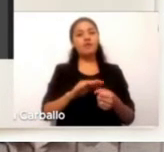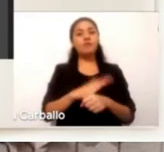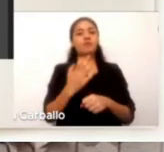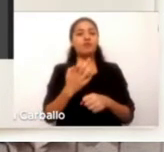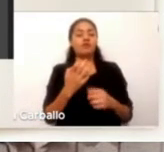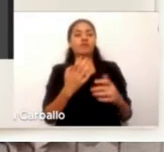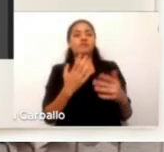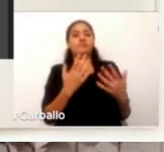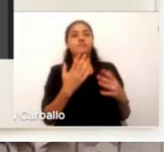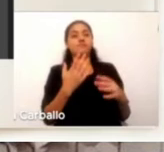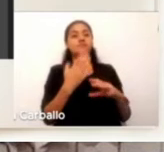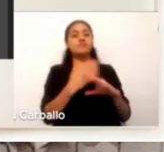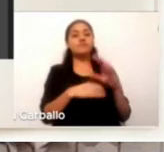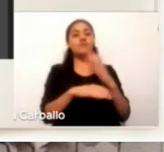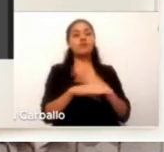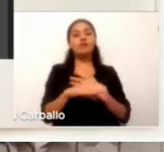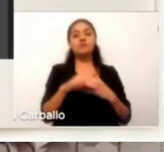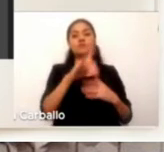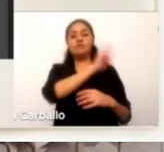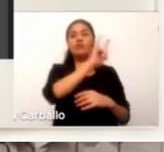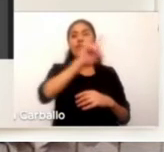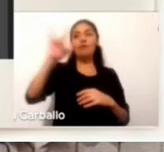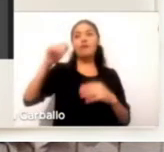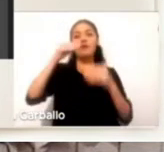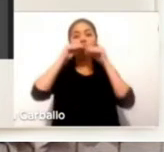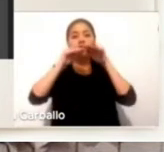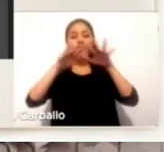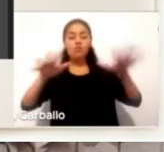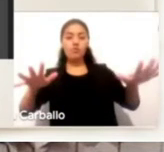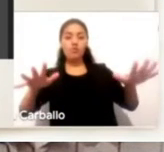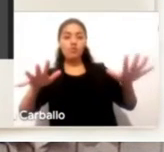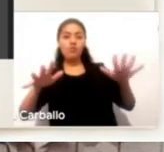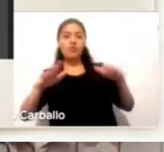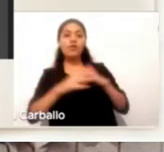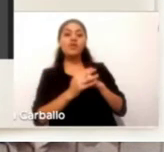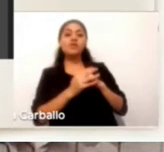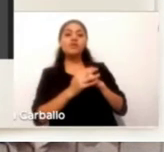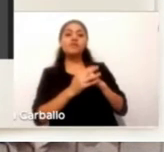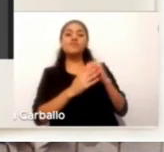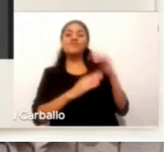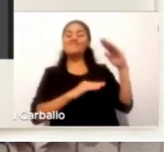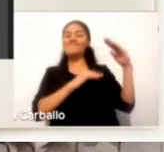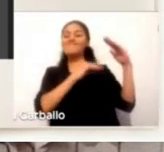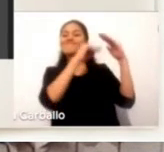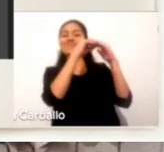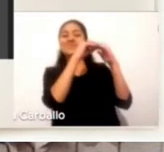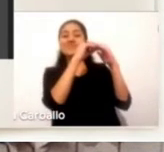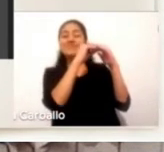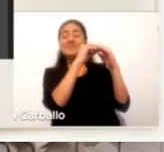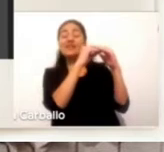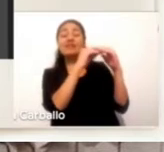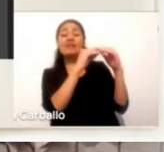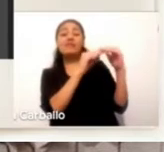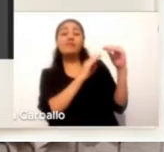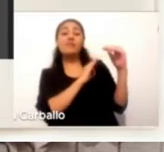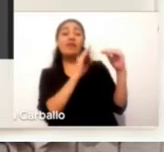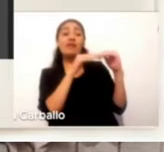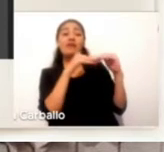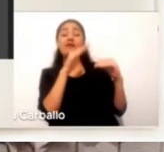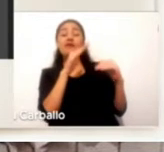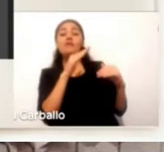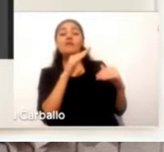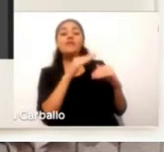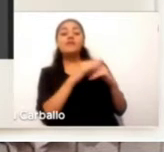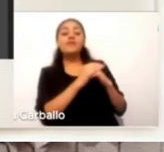por parte de María Eugenia Campos Galván, lo cual, desde su óptica, transgredió los principios rectores de la materia electoral